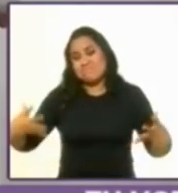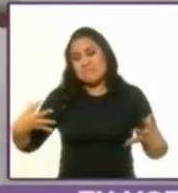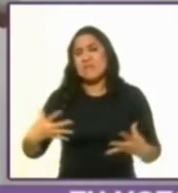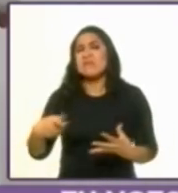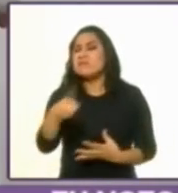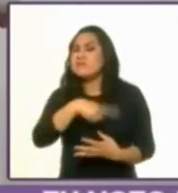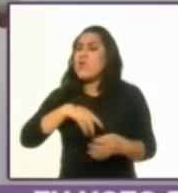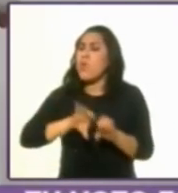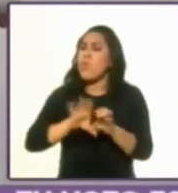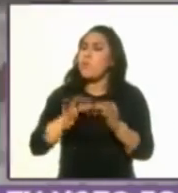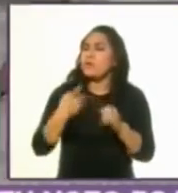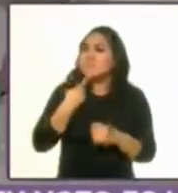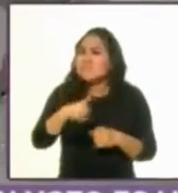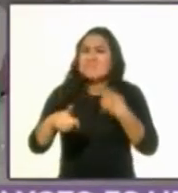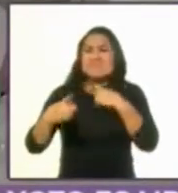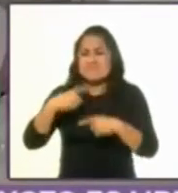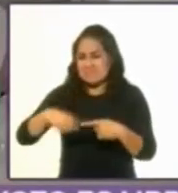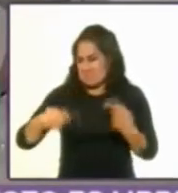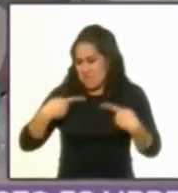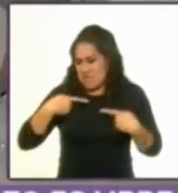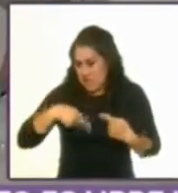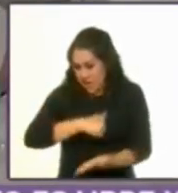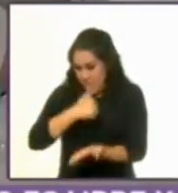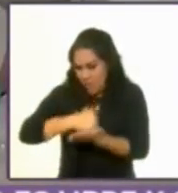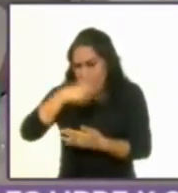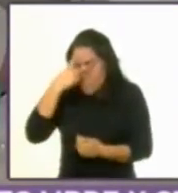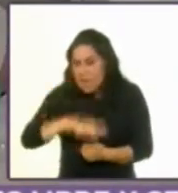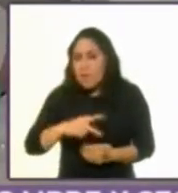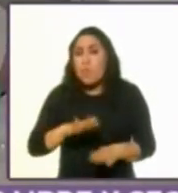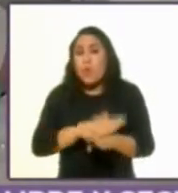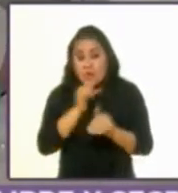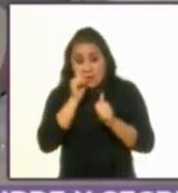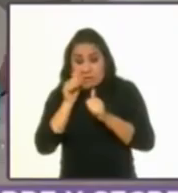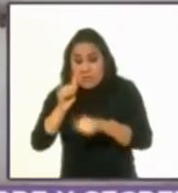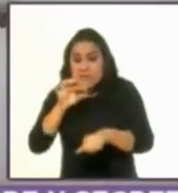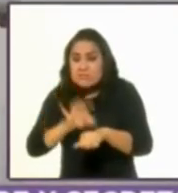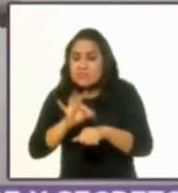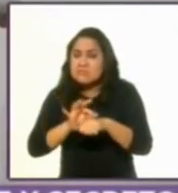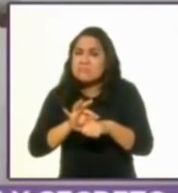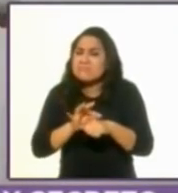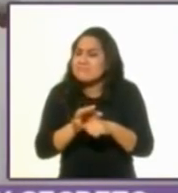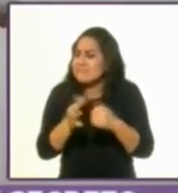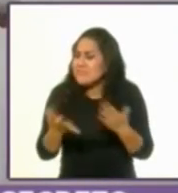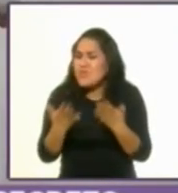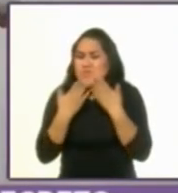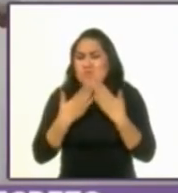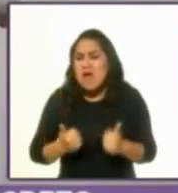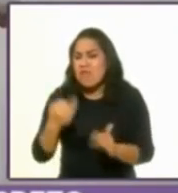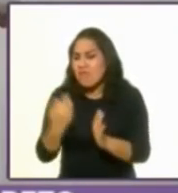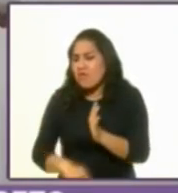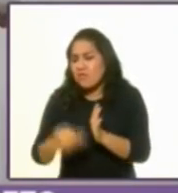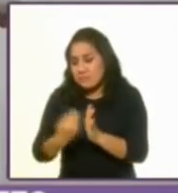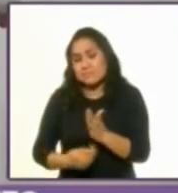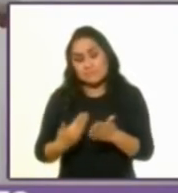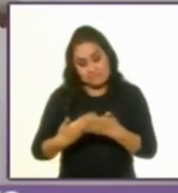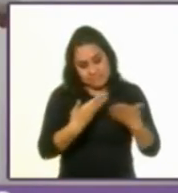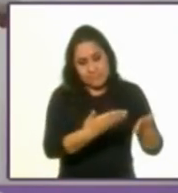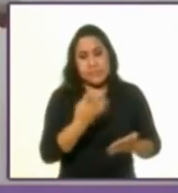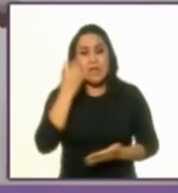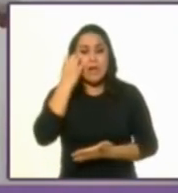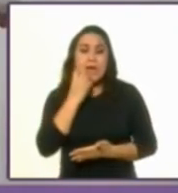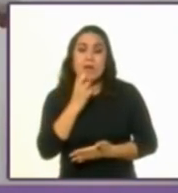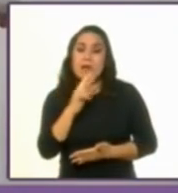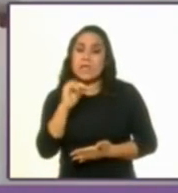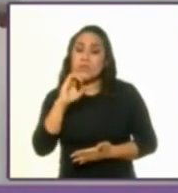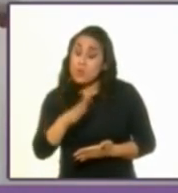de las capitalinas y los capitalinos o el servicio de salud ciudad nuestra marcos marco